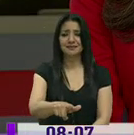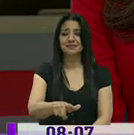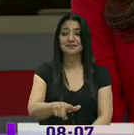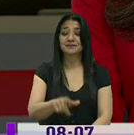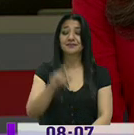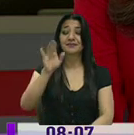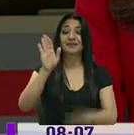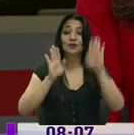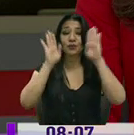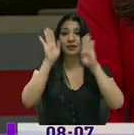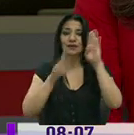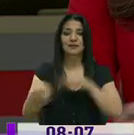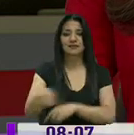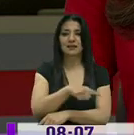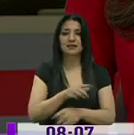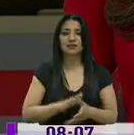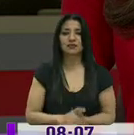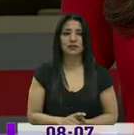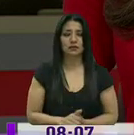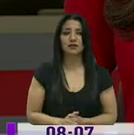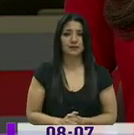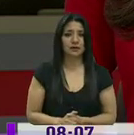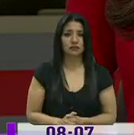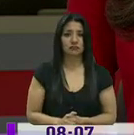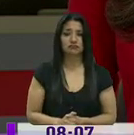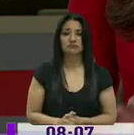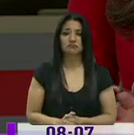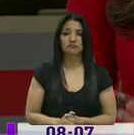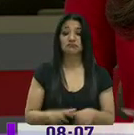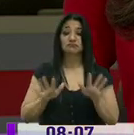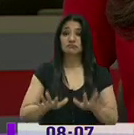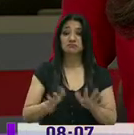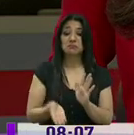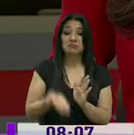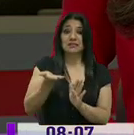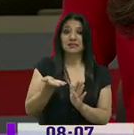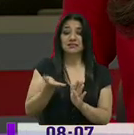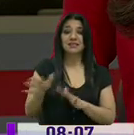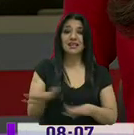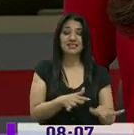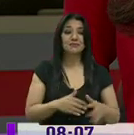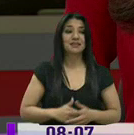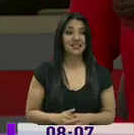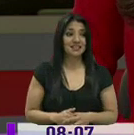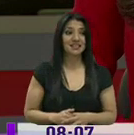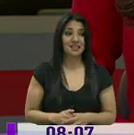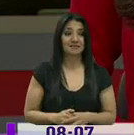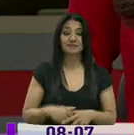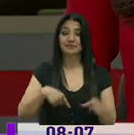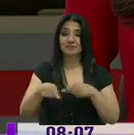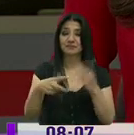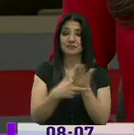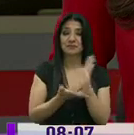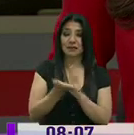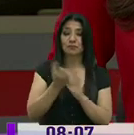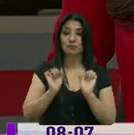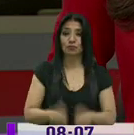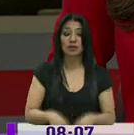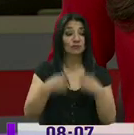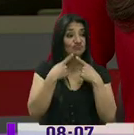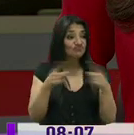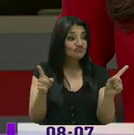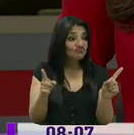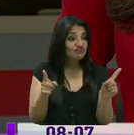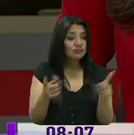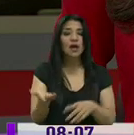jorge yunda para que el consejo metropolitano debata posible incremento del precio del pasaje de transporte público el anuncio se realizó luego